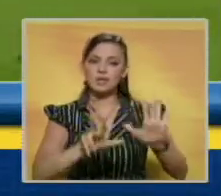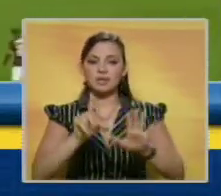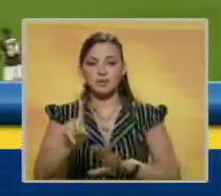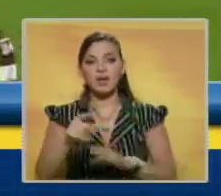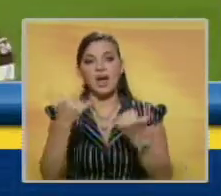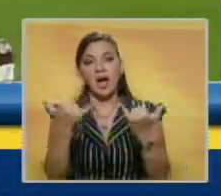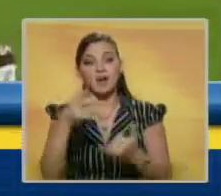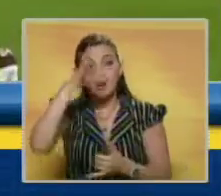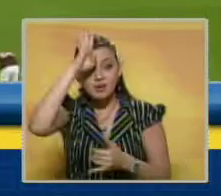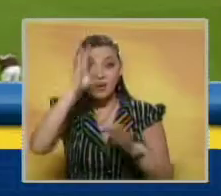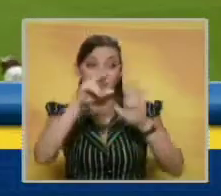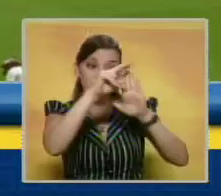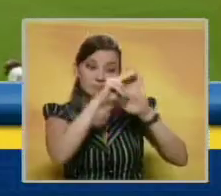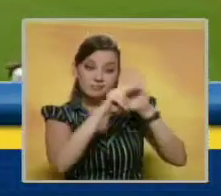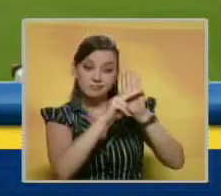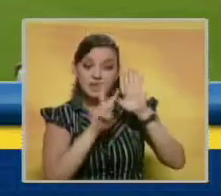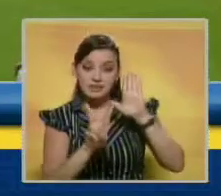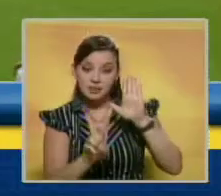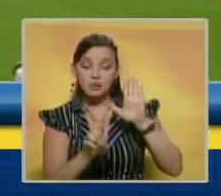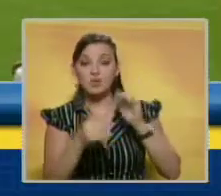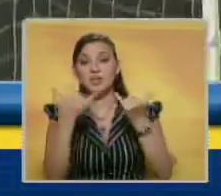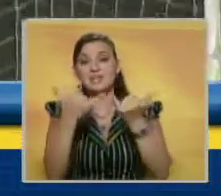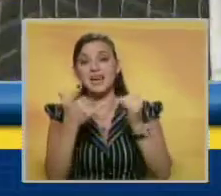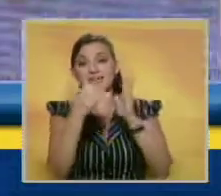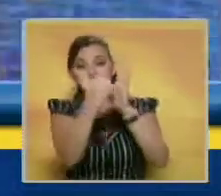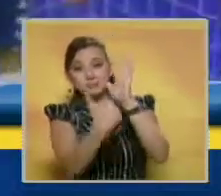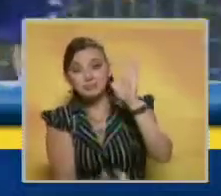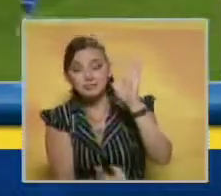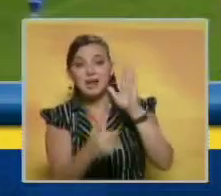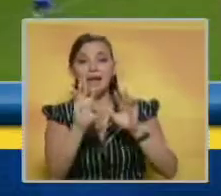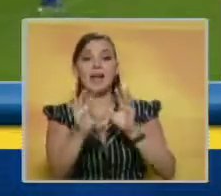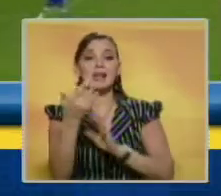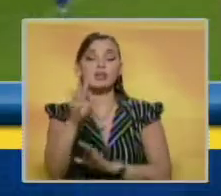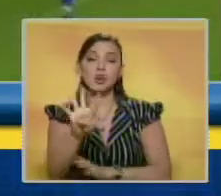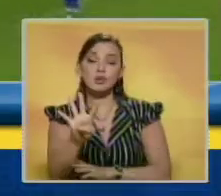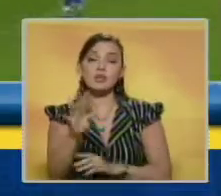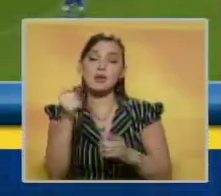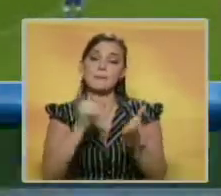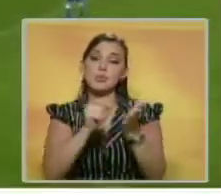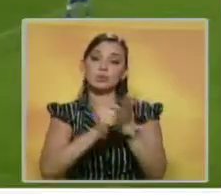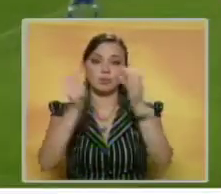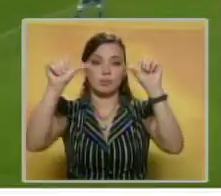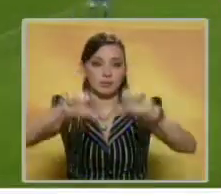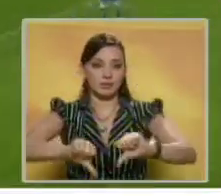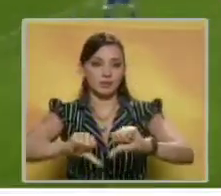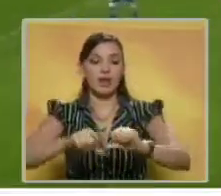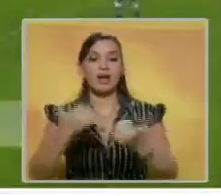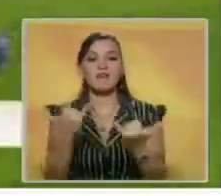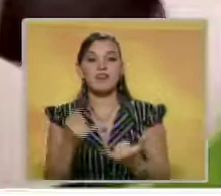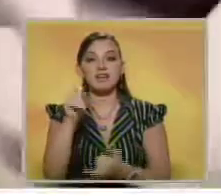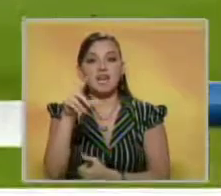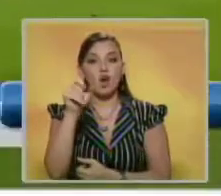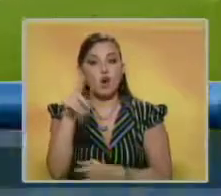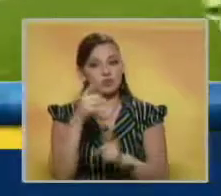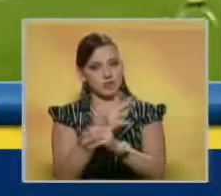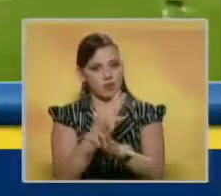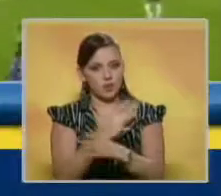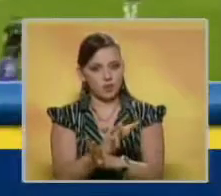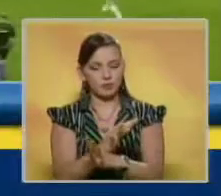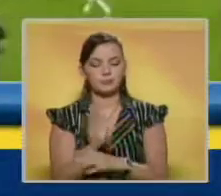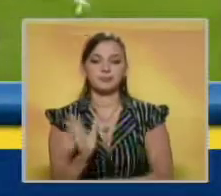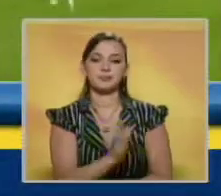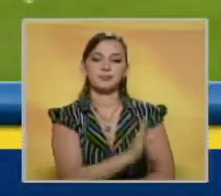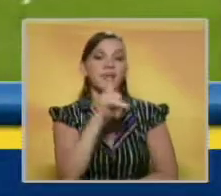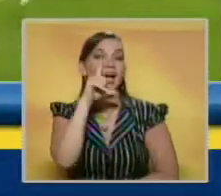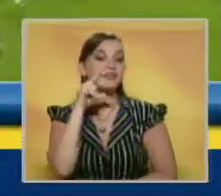de la clasificación, se aleja ya a 14 puntos de la Juve cuando quedan 11 fechas para el final de la Serie A. En el Artemio Franchi,